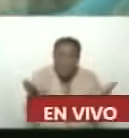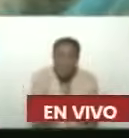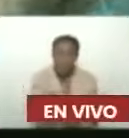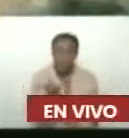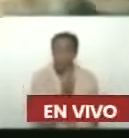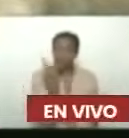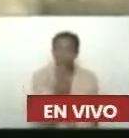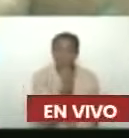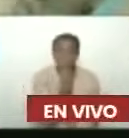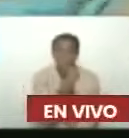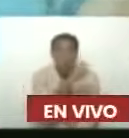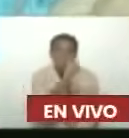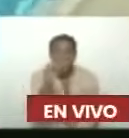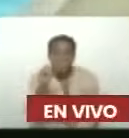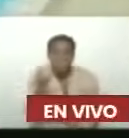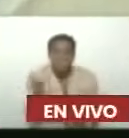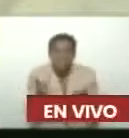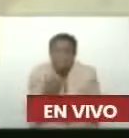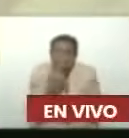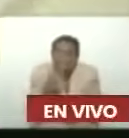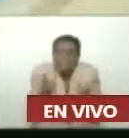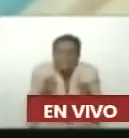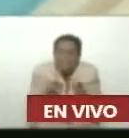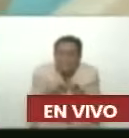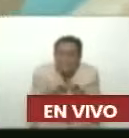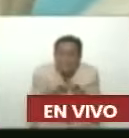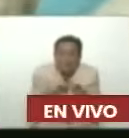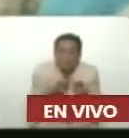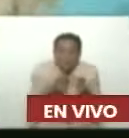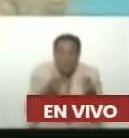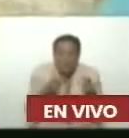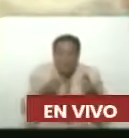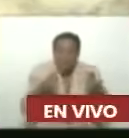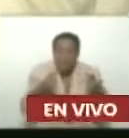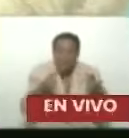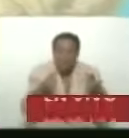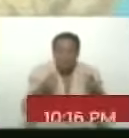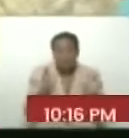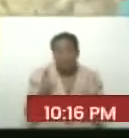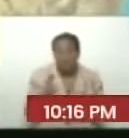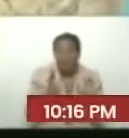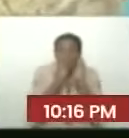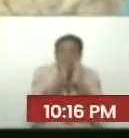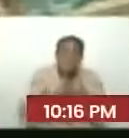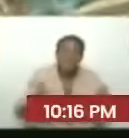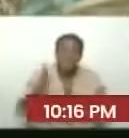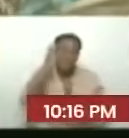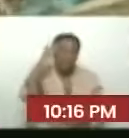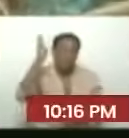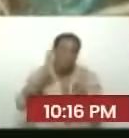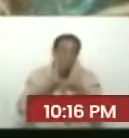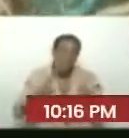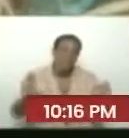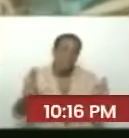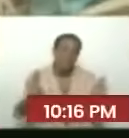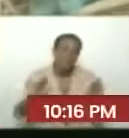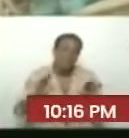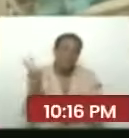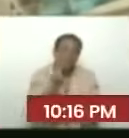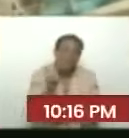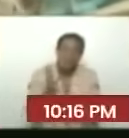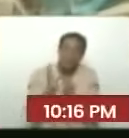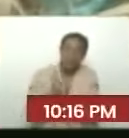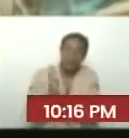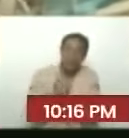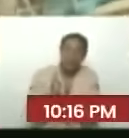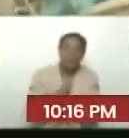mundo. O sea, una especie en extinción. Y aquí se están reproduciendo. Sí, ¿qué es eso? Sí. Bendiciones de nuestra amada